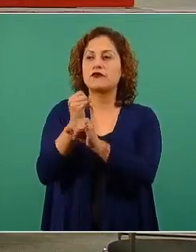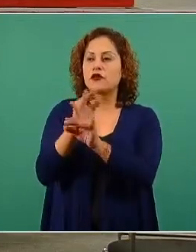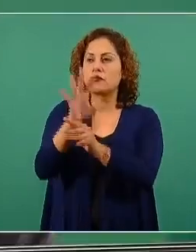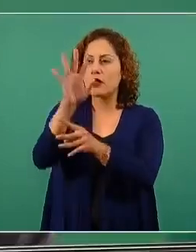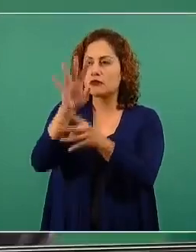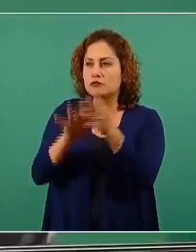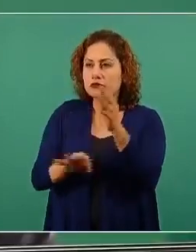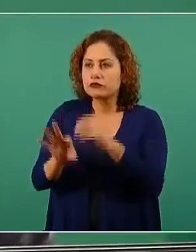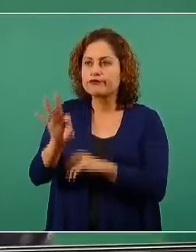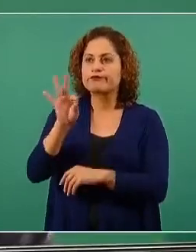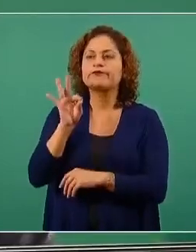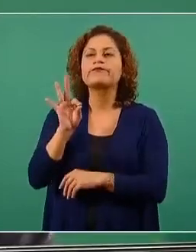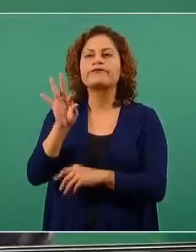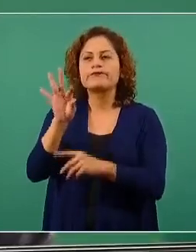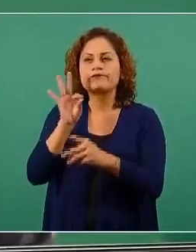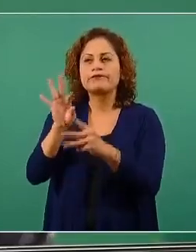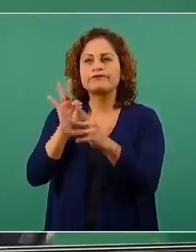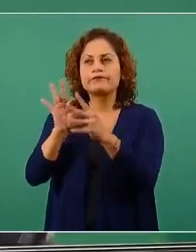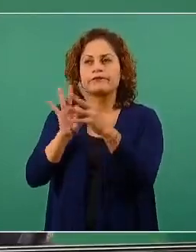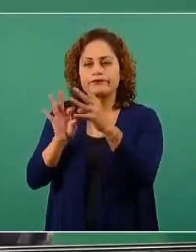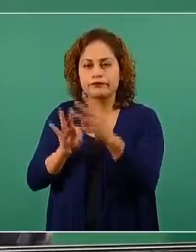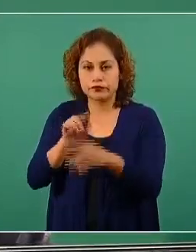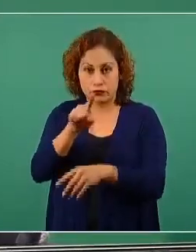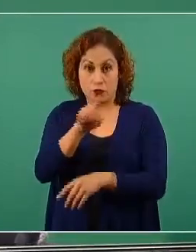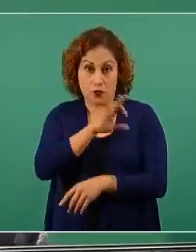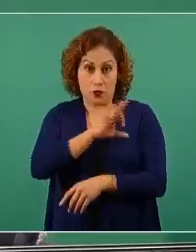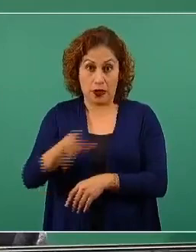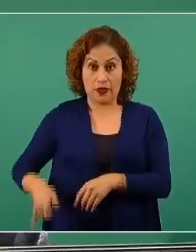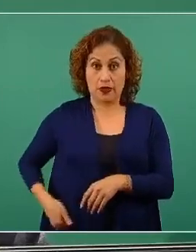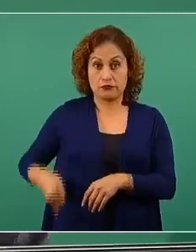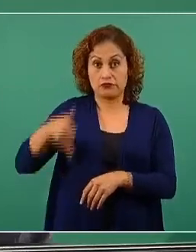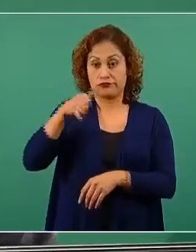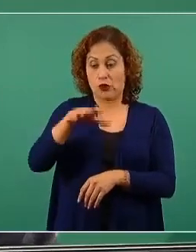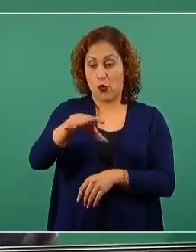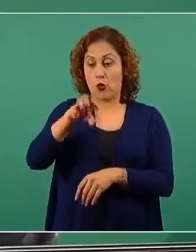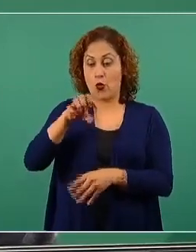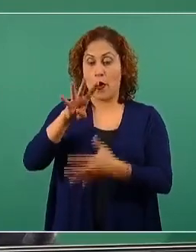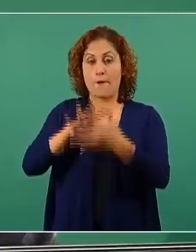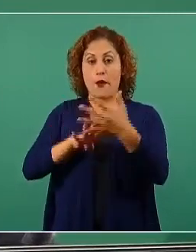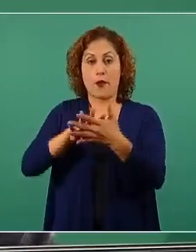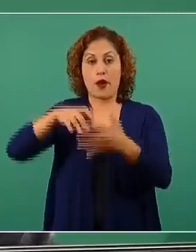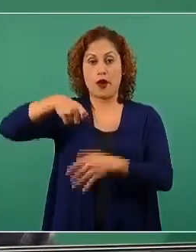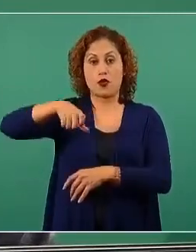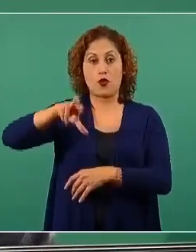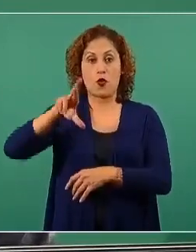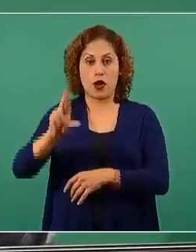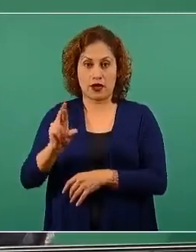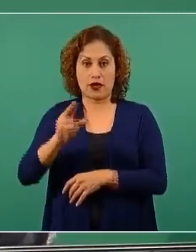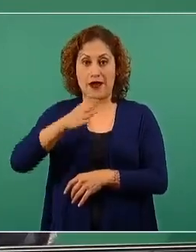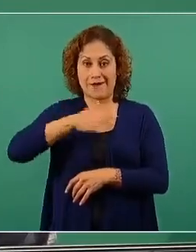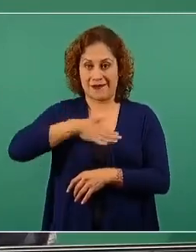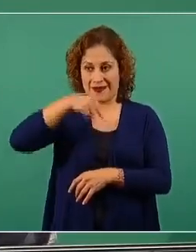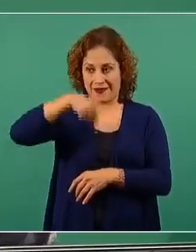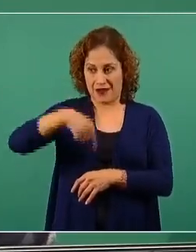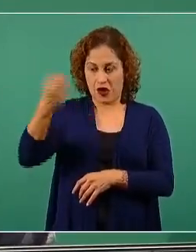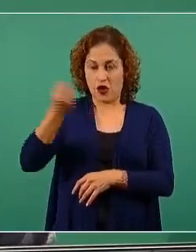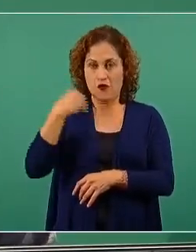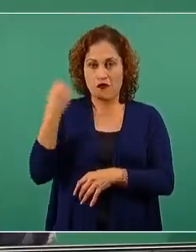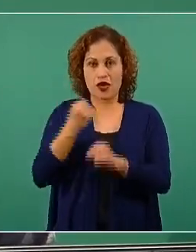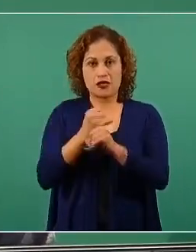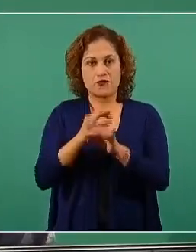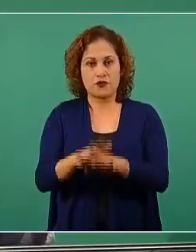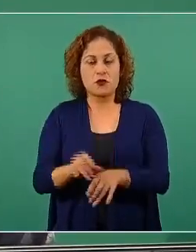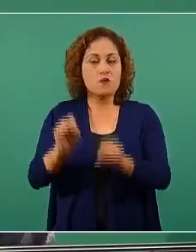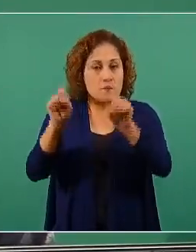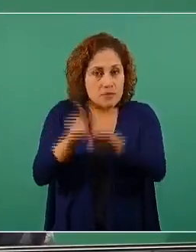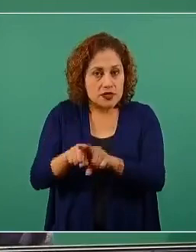se hace un escaneo de ese código. Todo este material estará público, por supuesto, y se